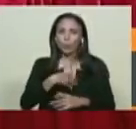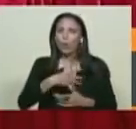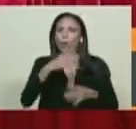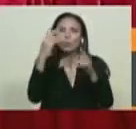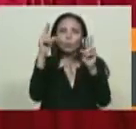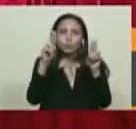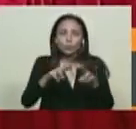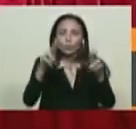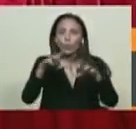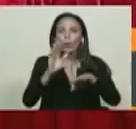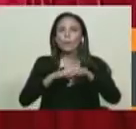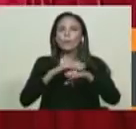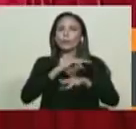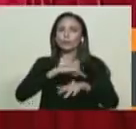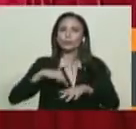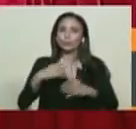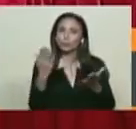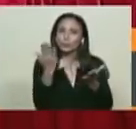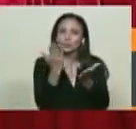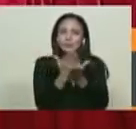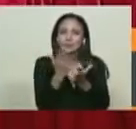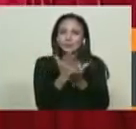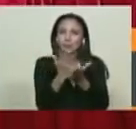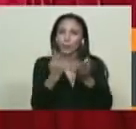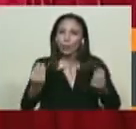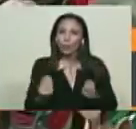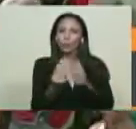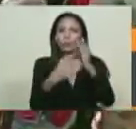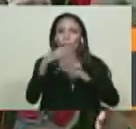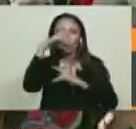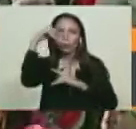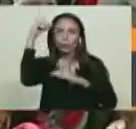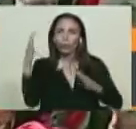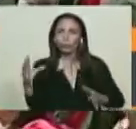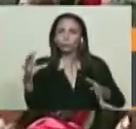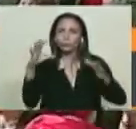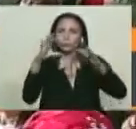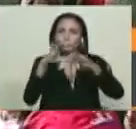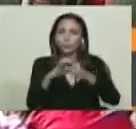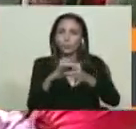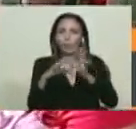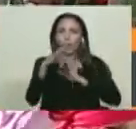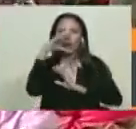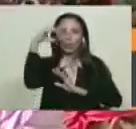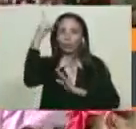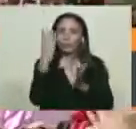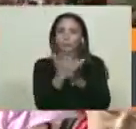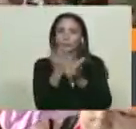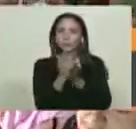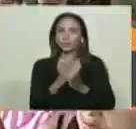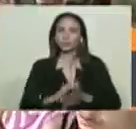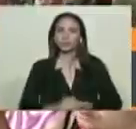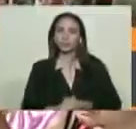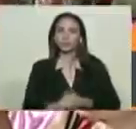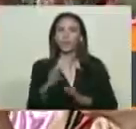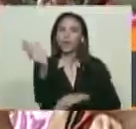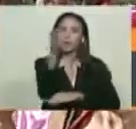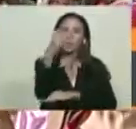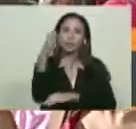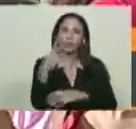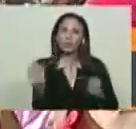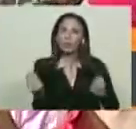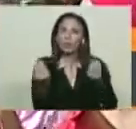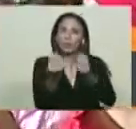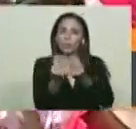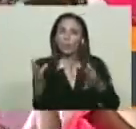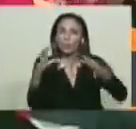porque nosotros somos portadores de la bendición divina de nuestro Señor Creador y llevamos la bandera de la historia,